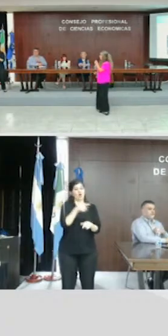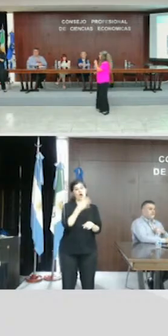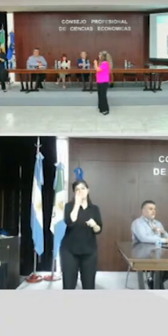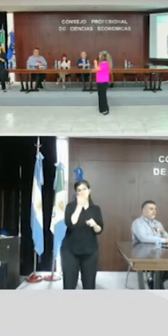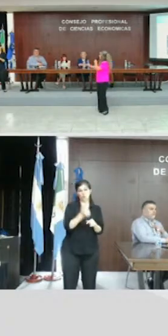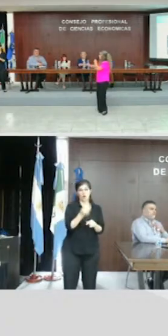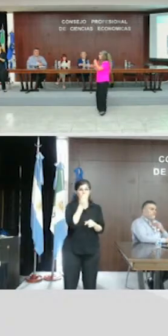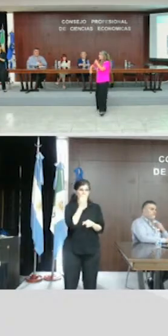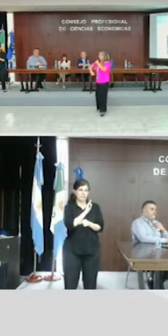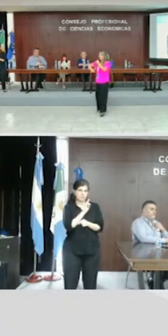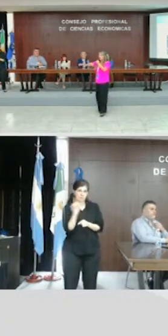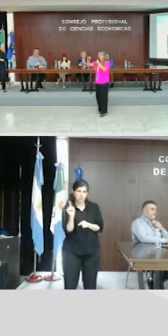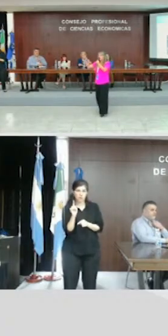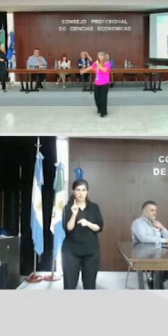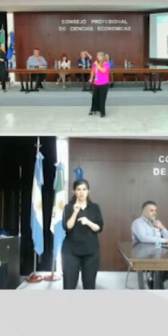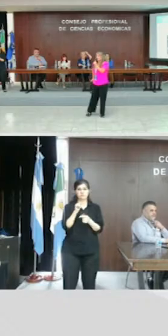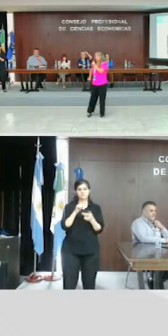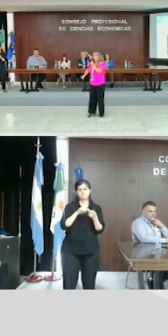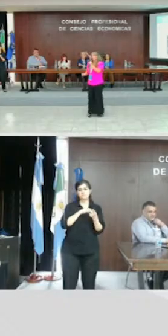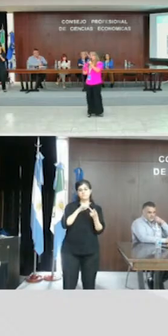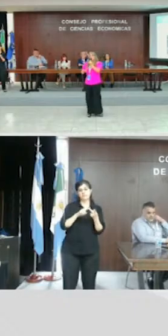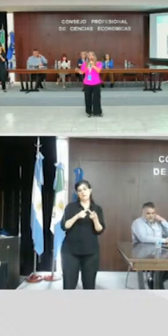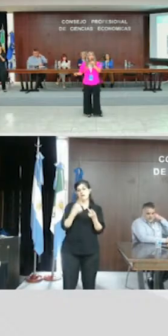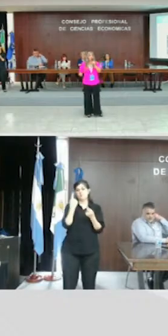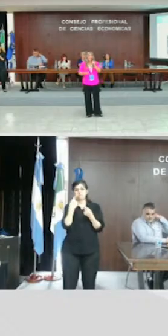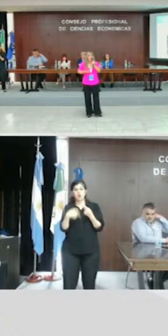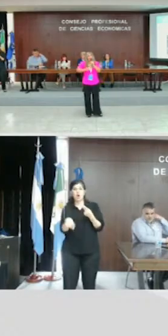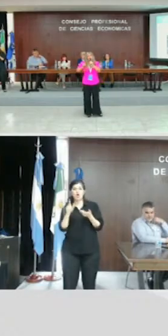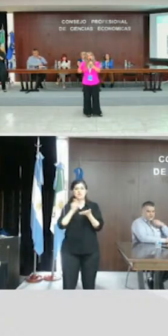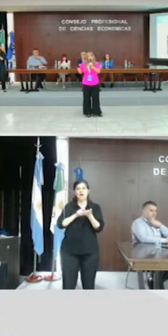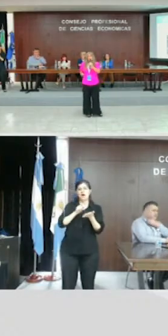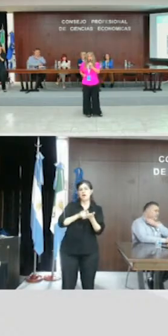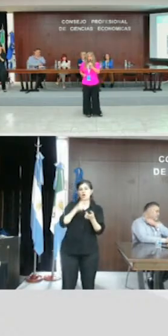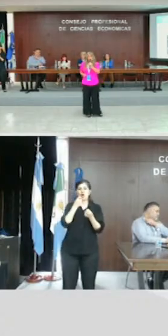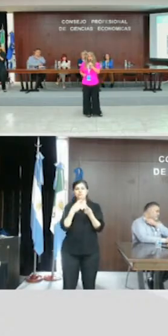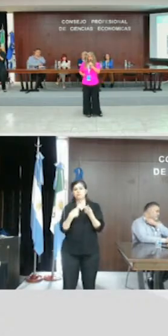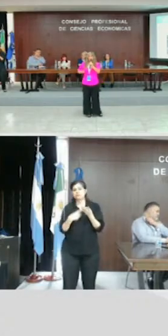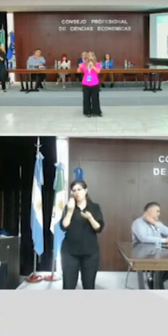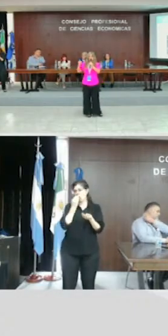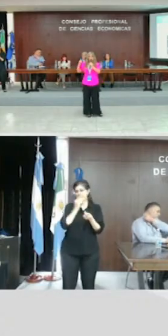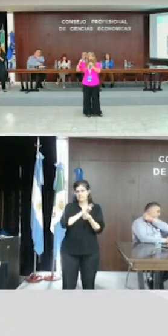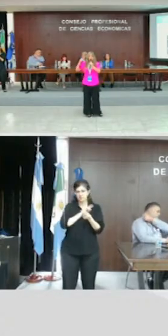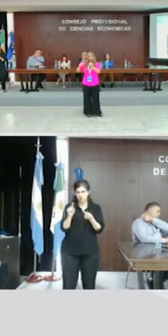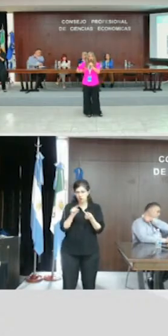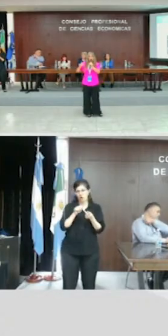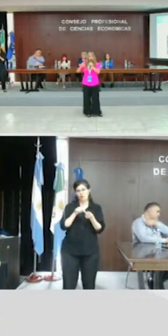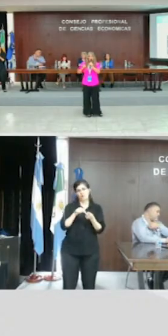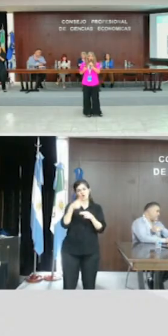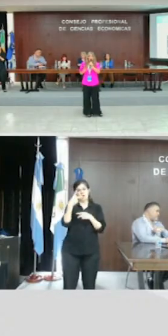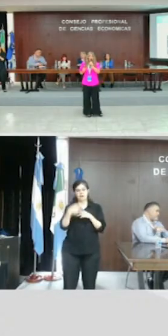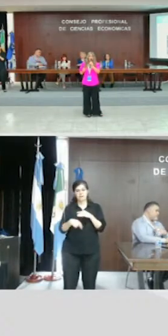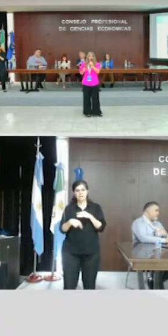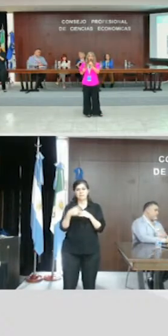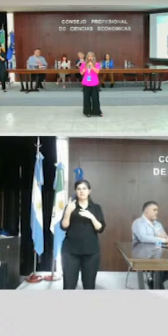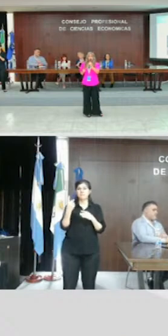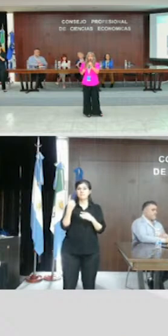azúcar, limítate en los hidratos de carbono, es fácil. Pero como toda esta jornada